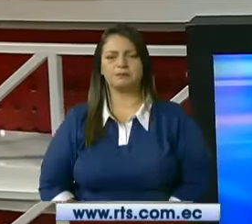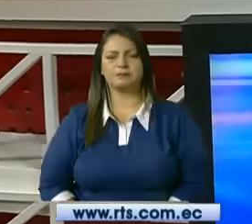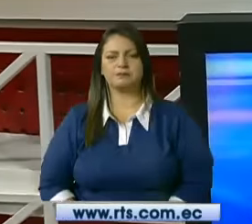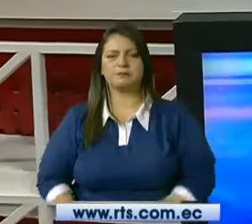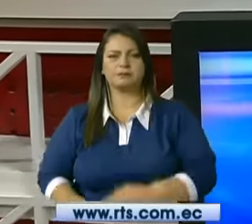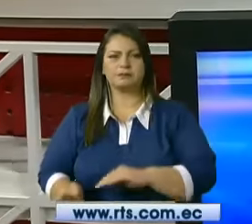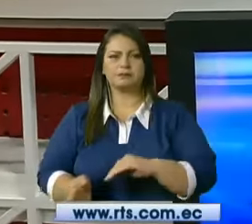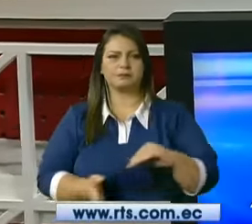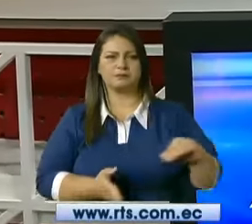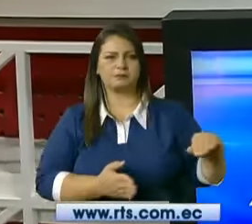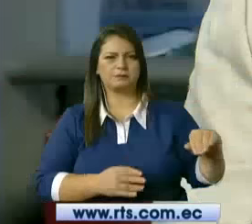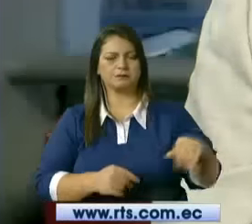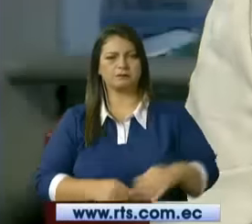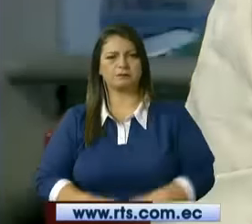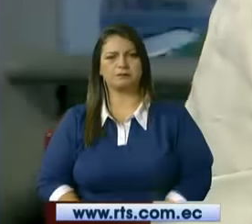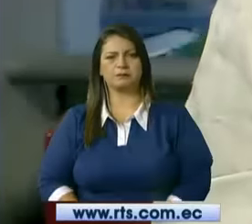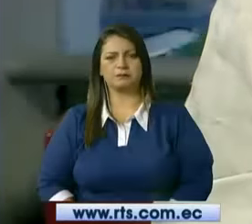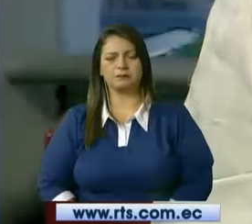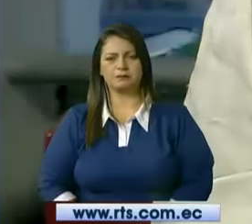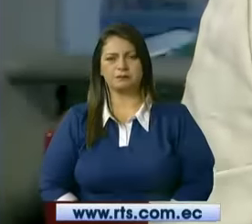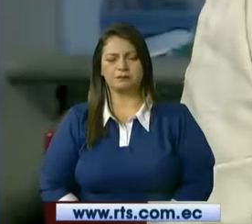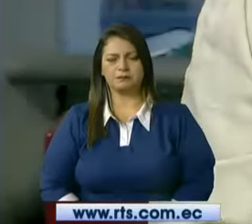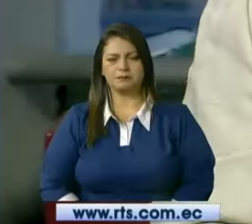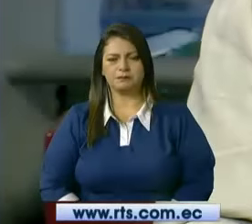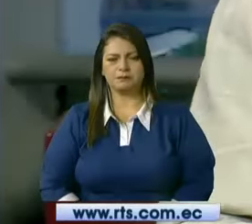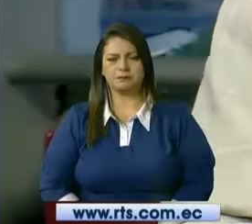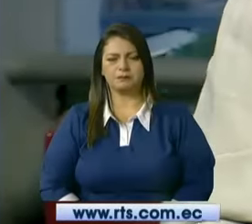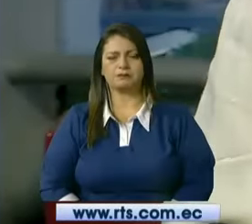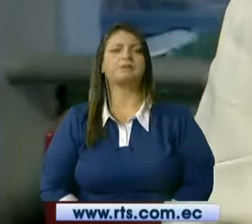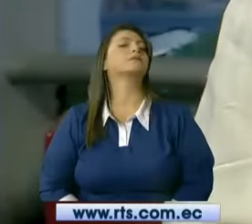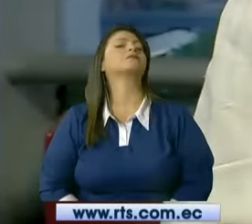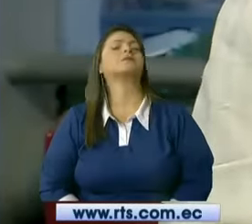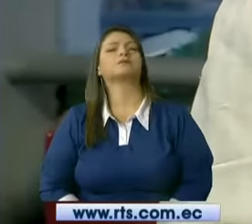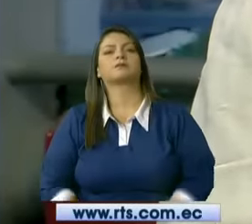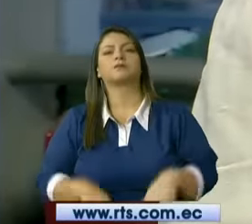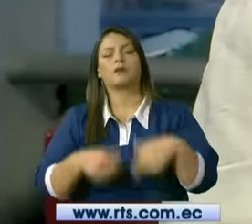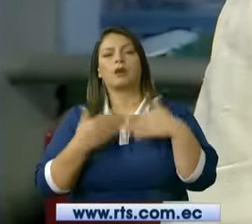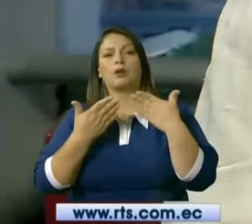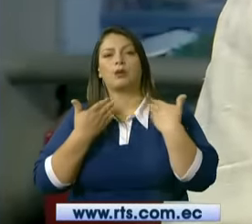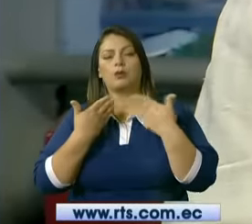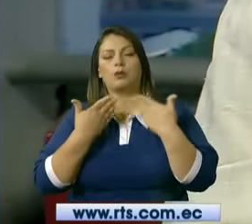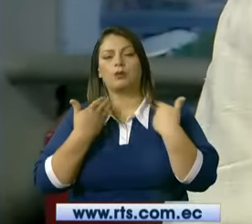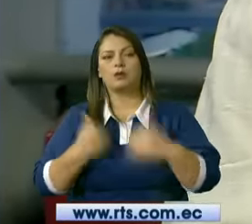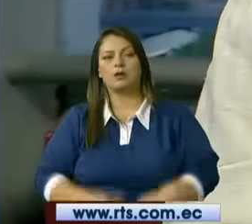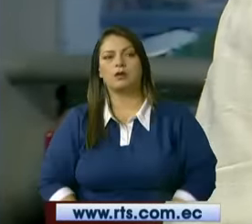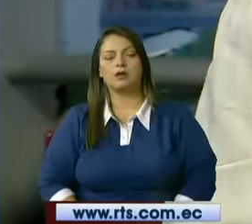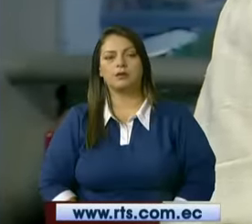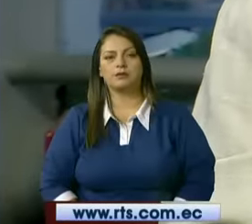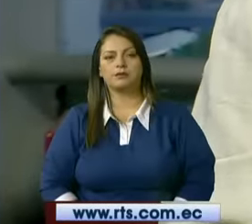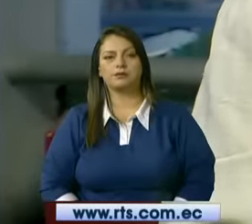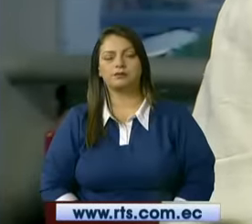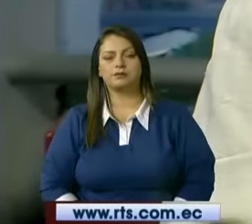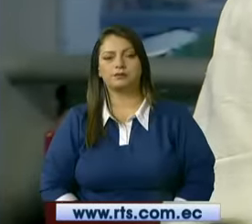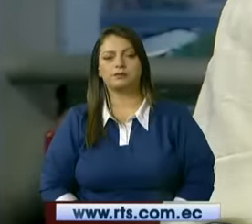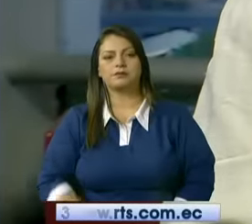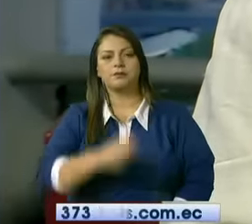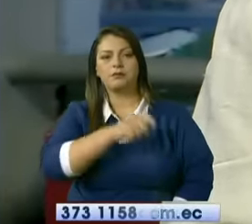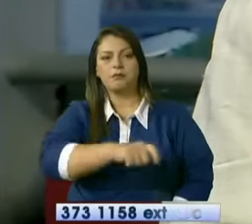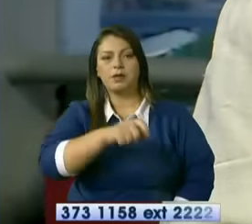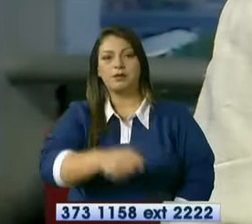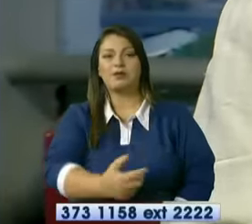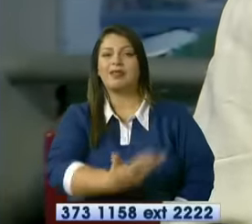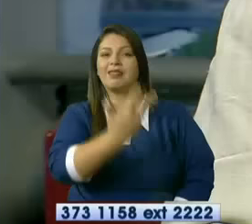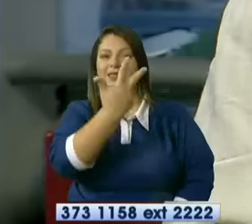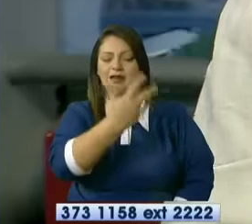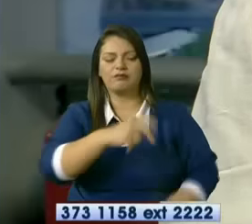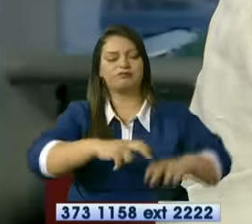las cámaras de videovigilancia Ojos de Águila captaron el instante en que dos sujetos a bordo de una moto asaltaron a tres ciudadanos